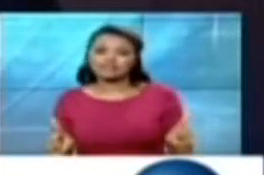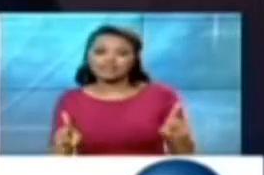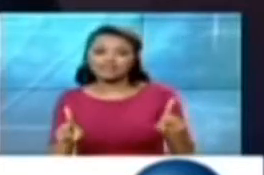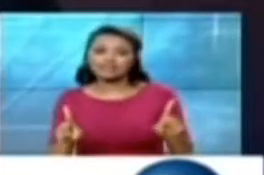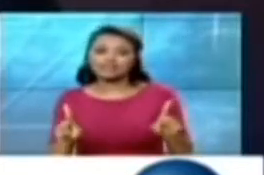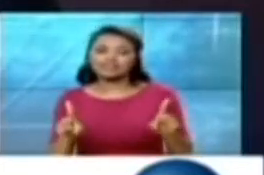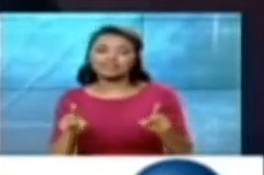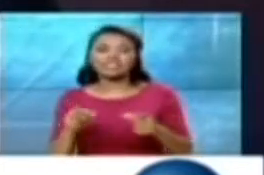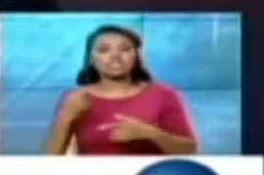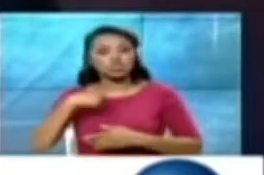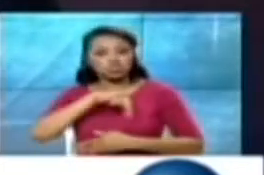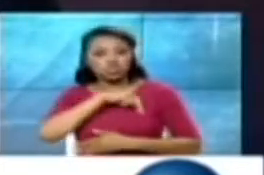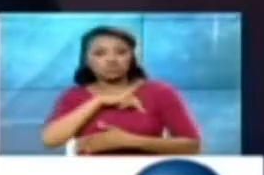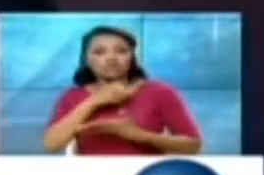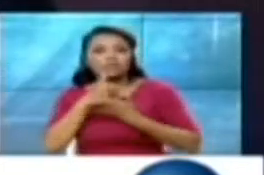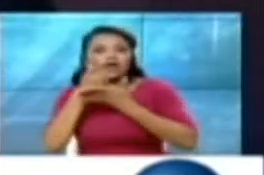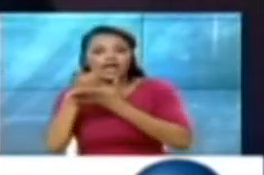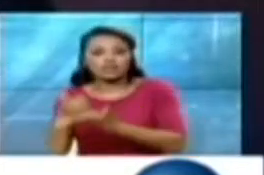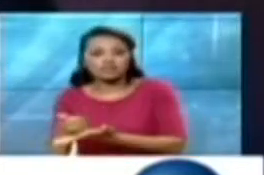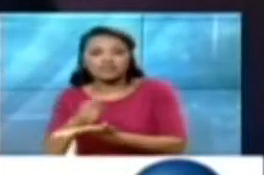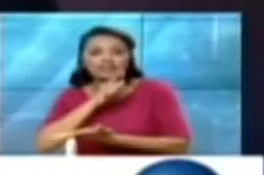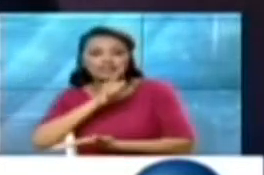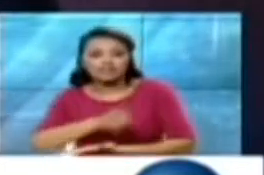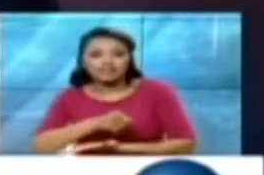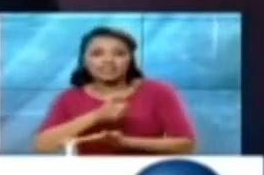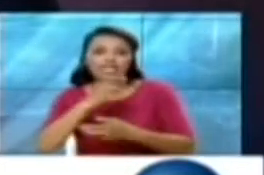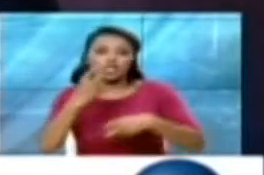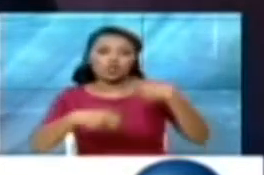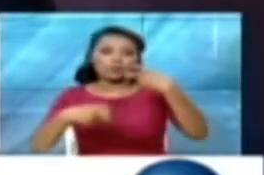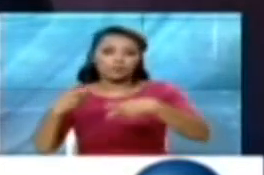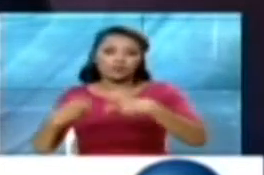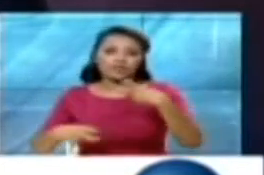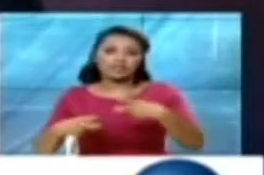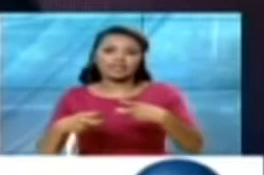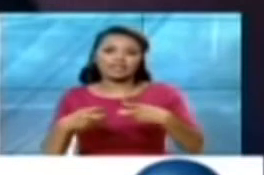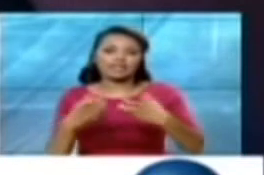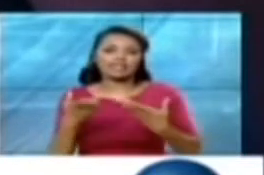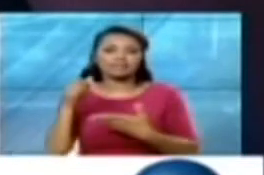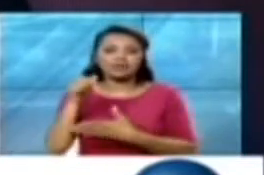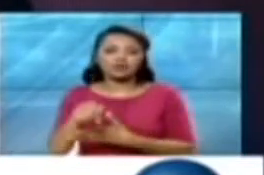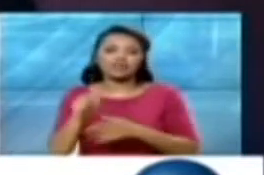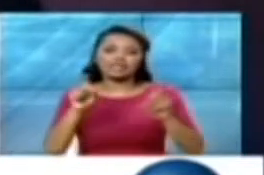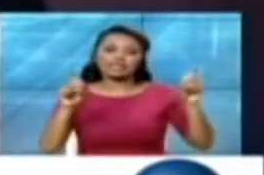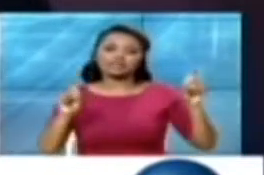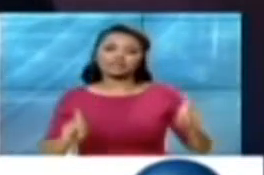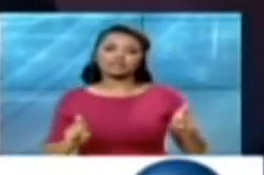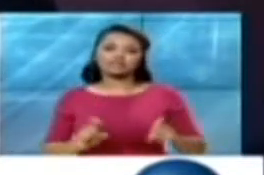dineros podemos resolver gran parte de los problemas que tenemos hoy en